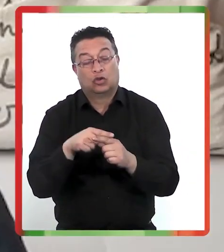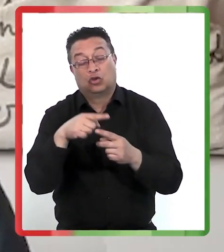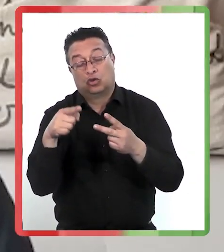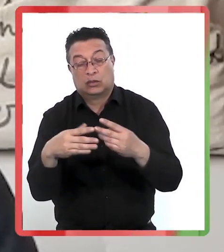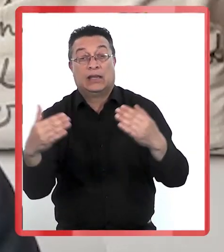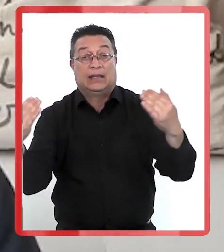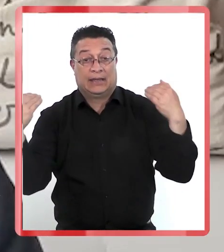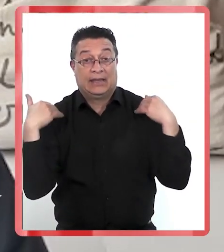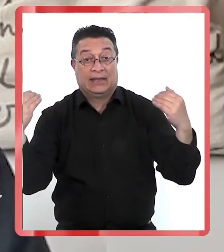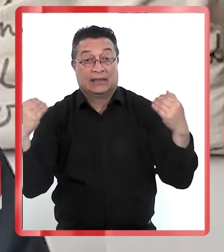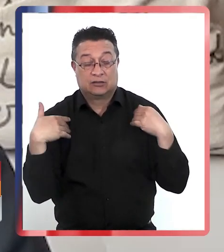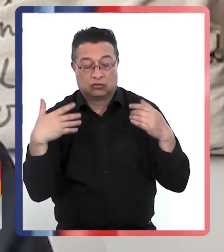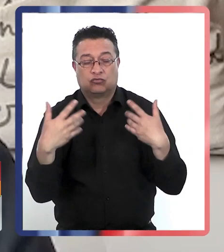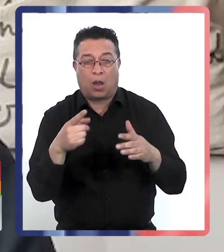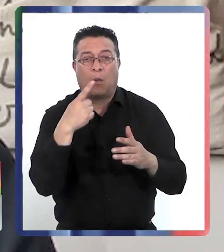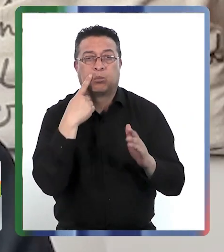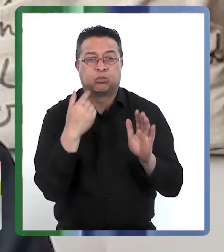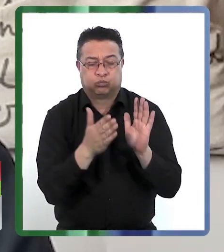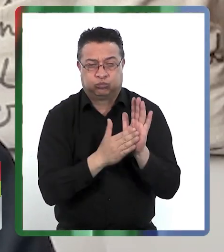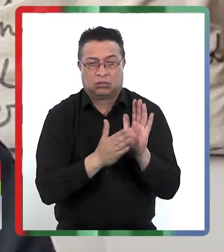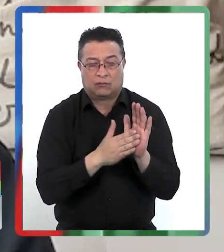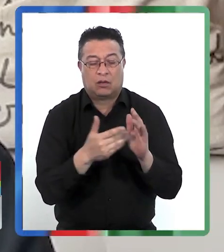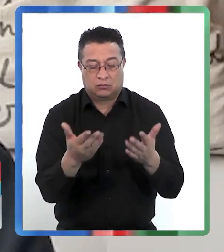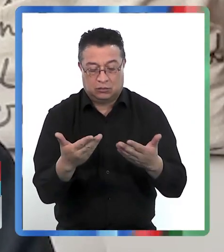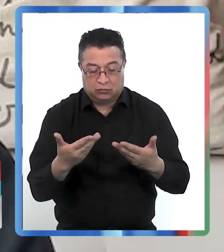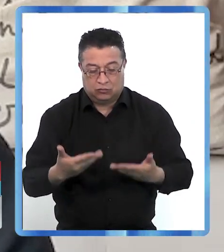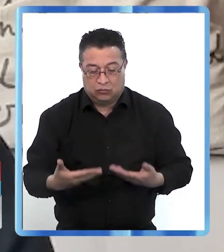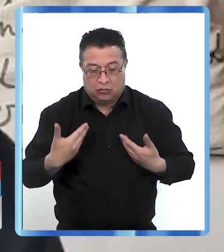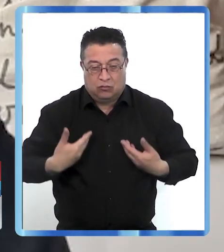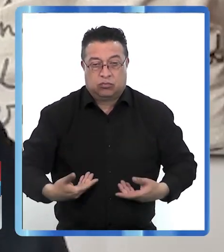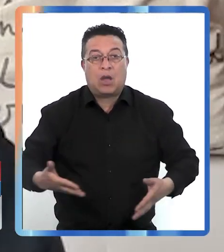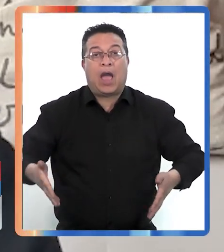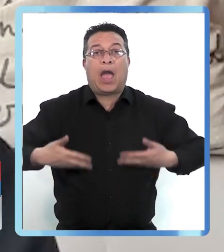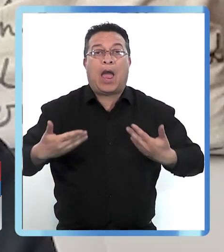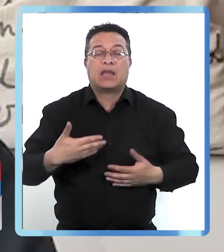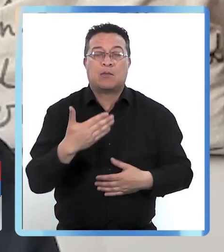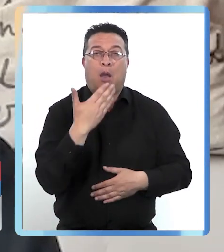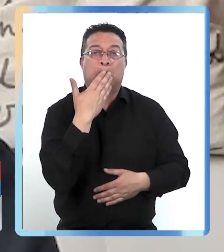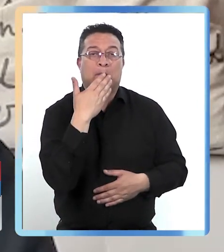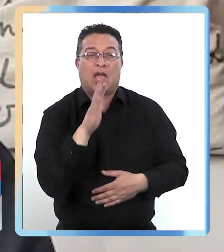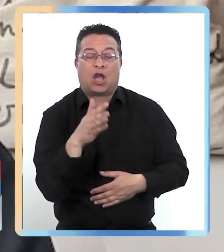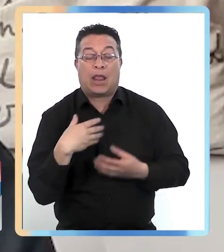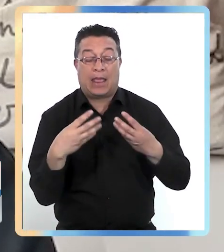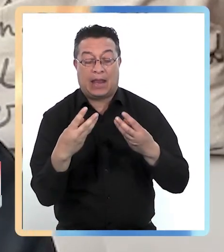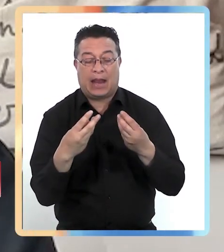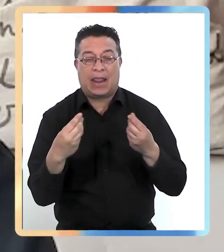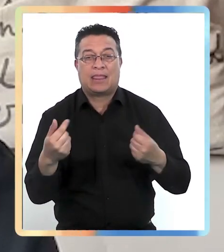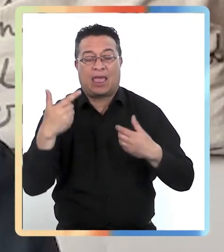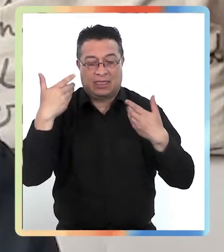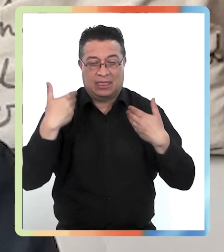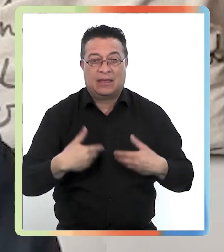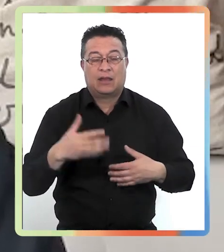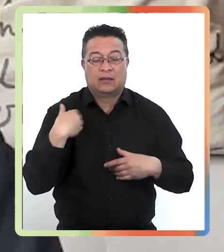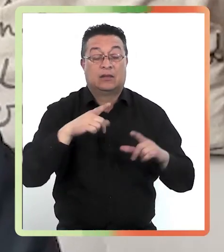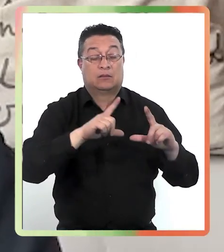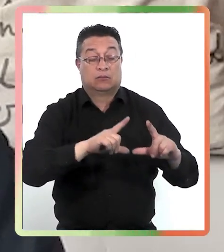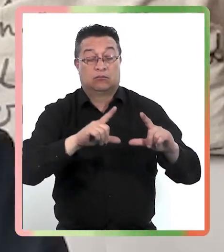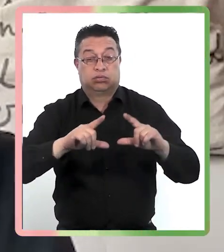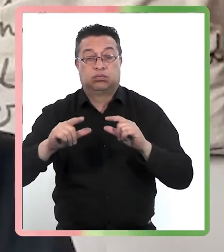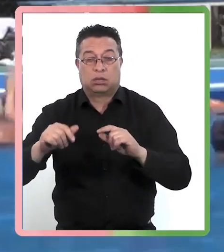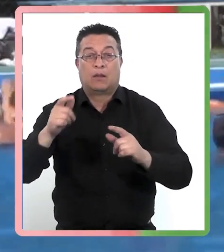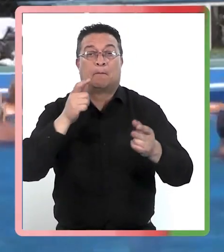que, por otro lado, el ejercicio se ha mostrado que tiene un efecto en el momento de mejorar el ánimo, mejorar la calidad de nuestro cuerpo en general y